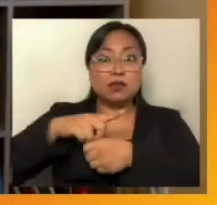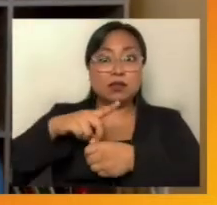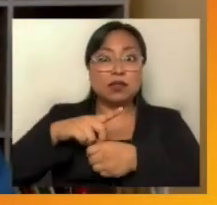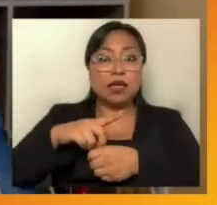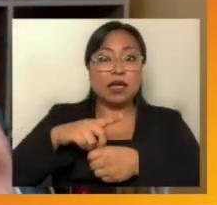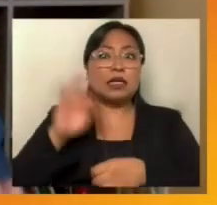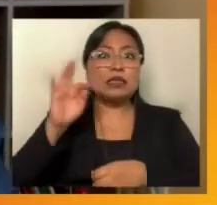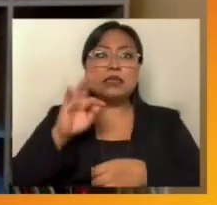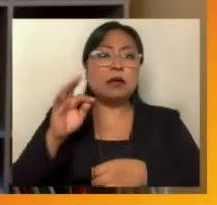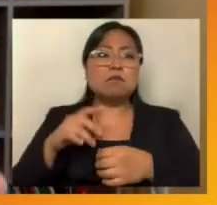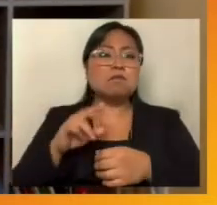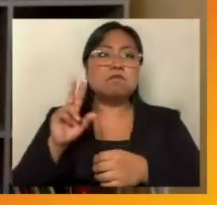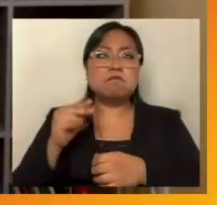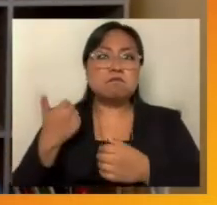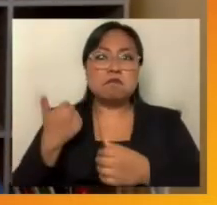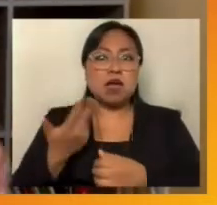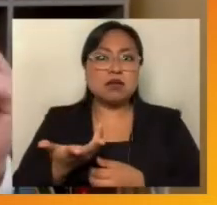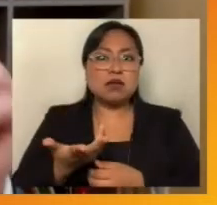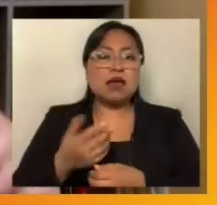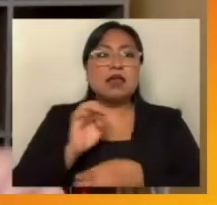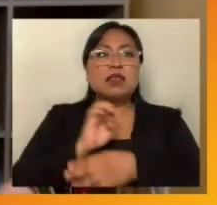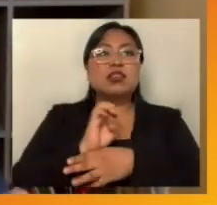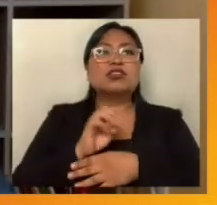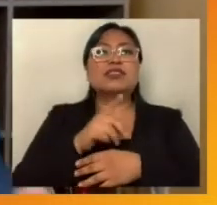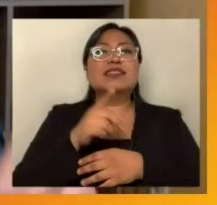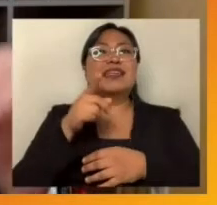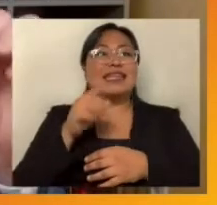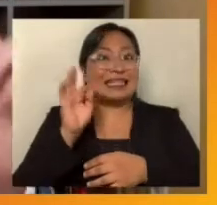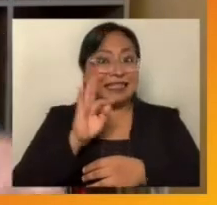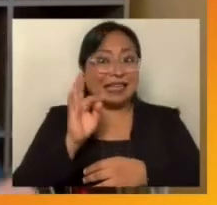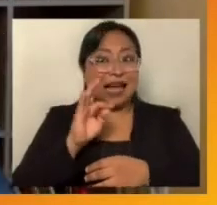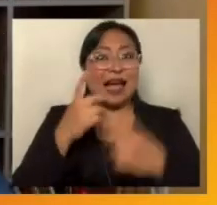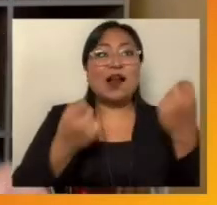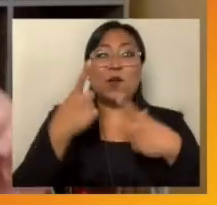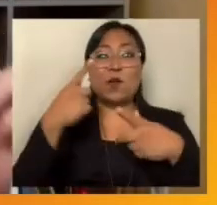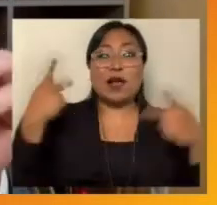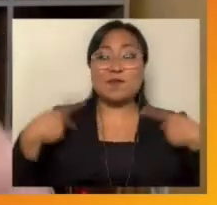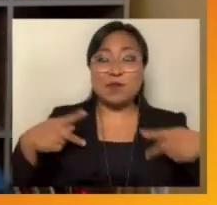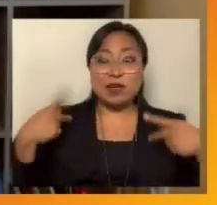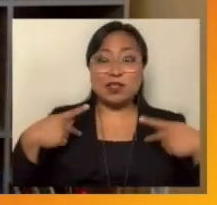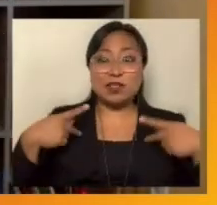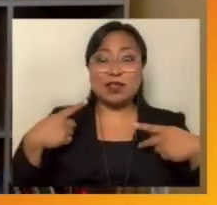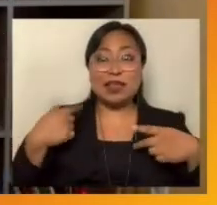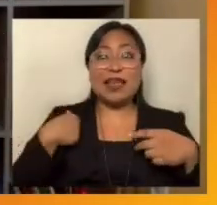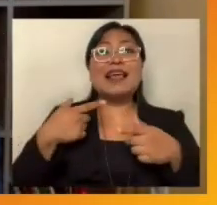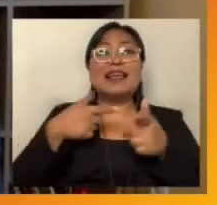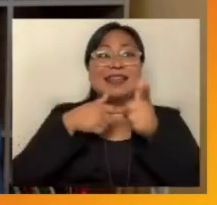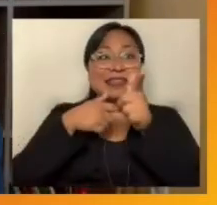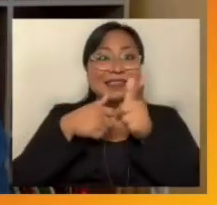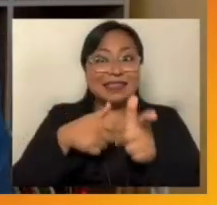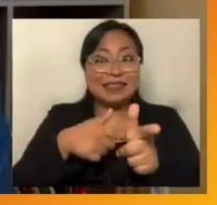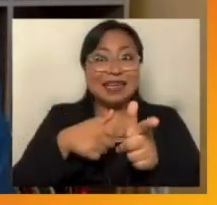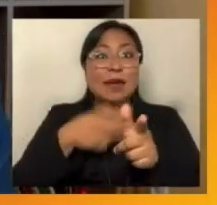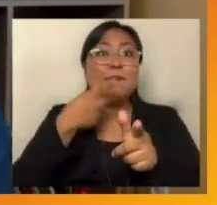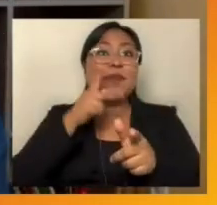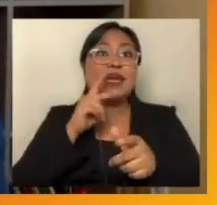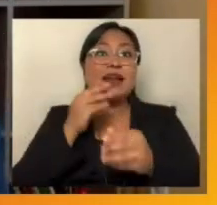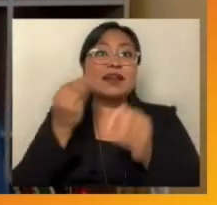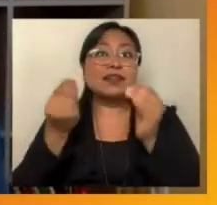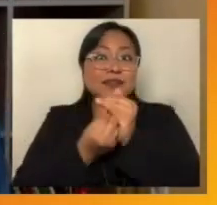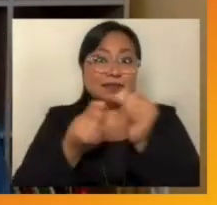ninguno. Las personas que lo van a hacer te siguen de forma oculta. Y la